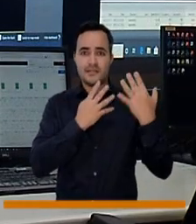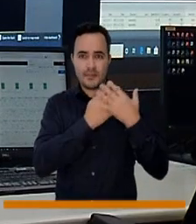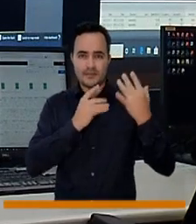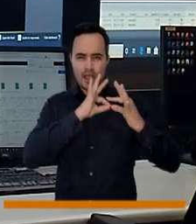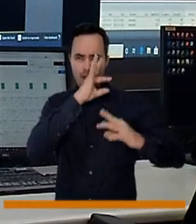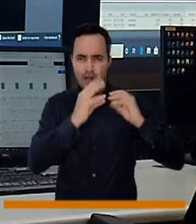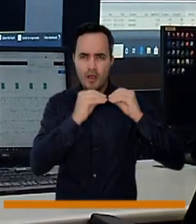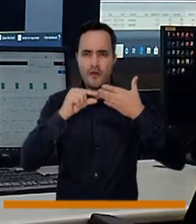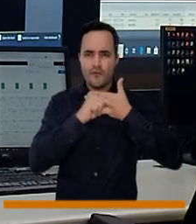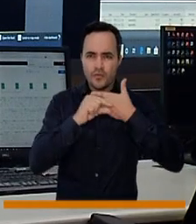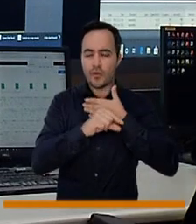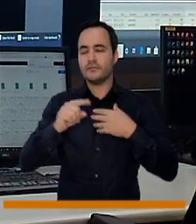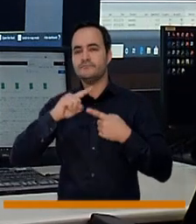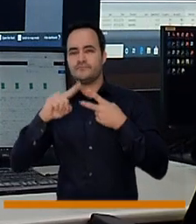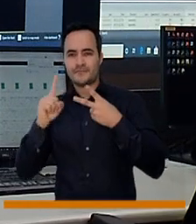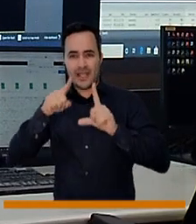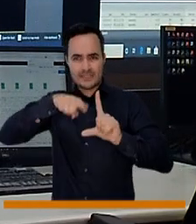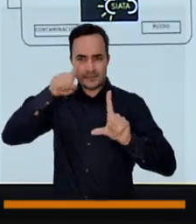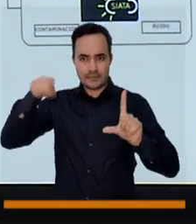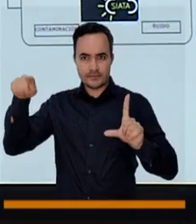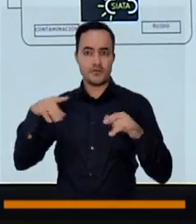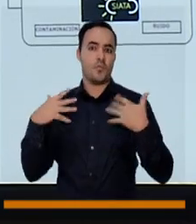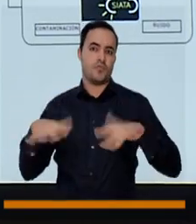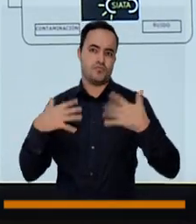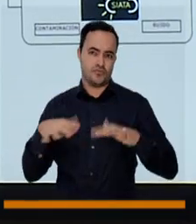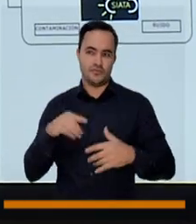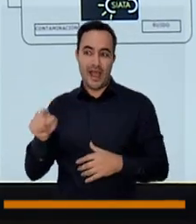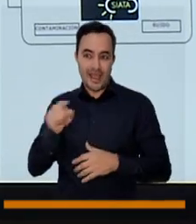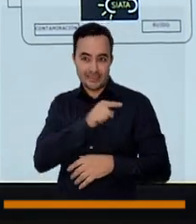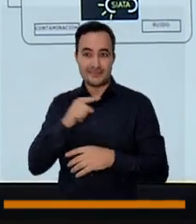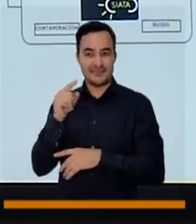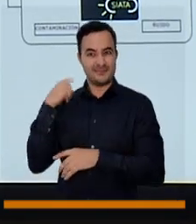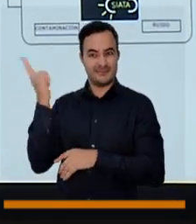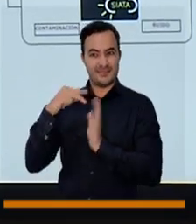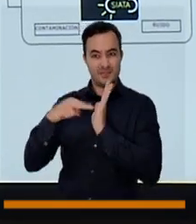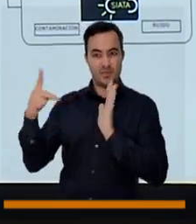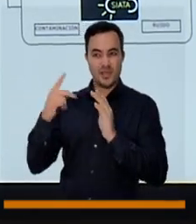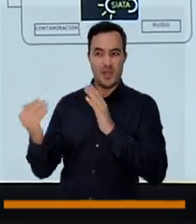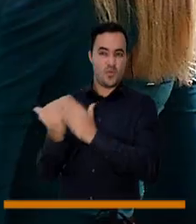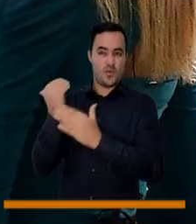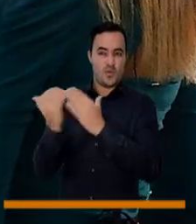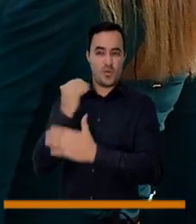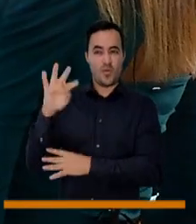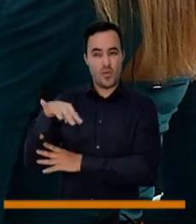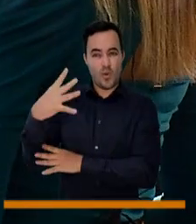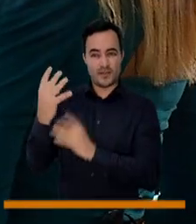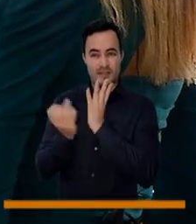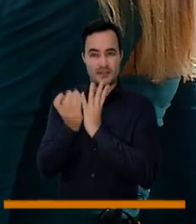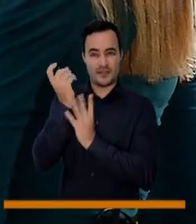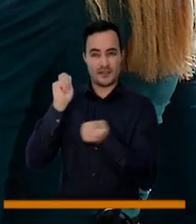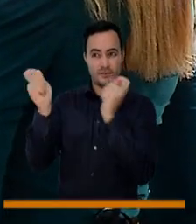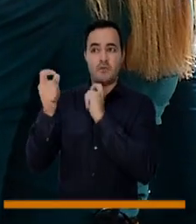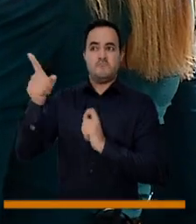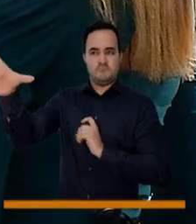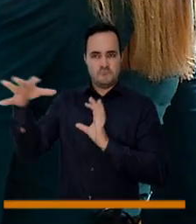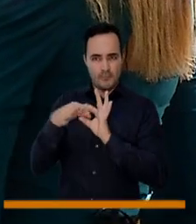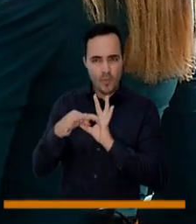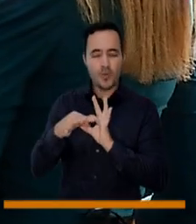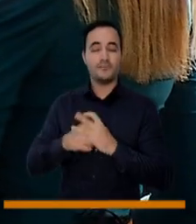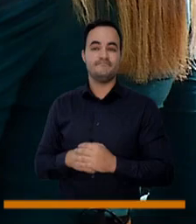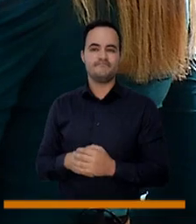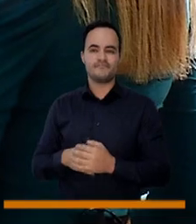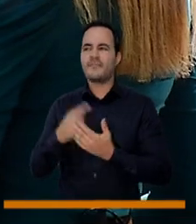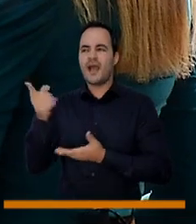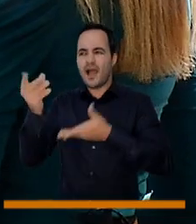procesos matemáticos y estadísticos, haciendo uso además de tecnologías de cuarta revolución industrial para realizar